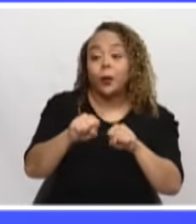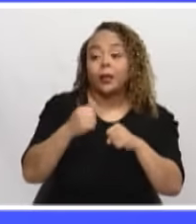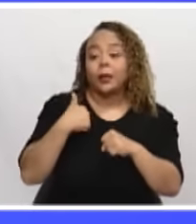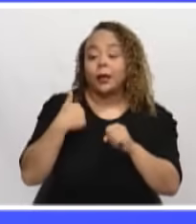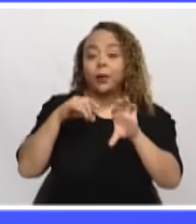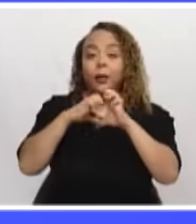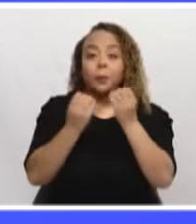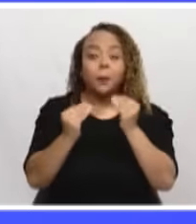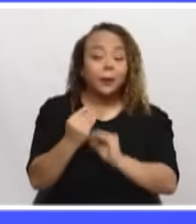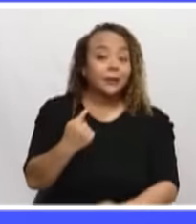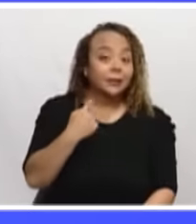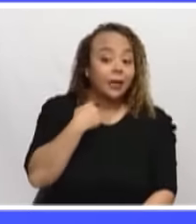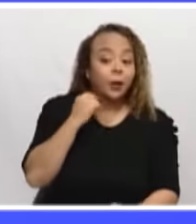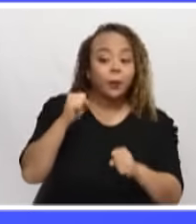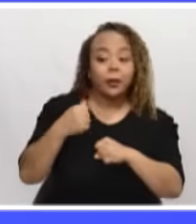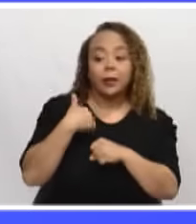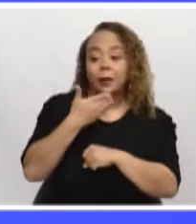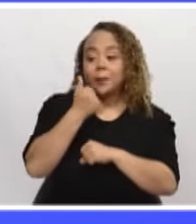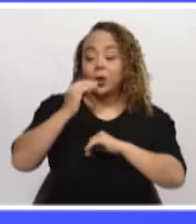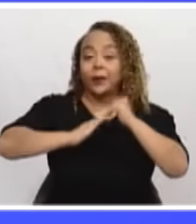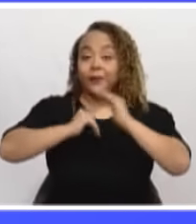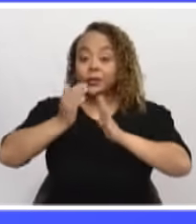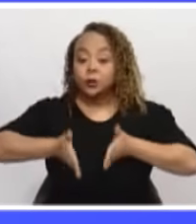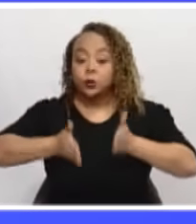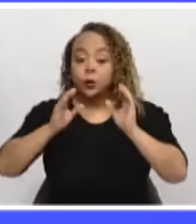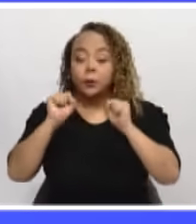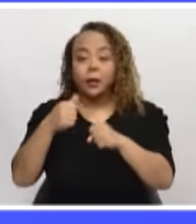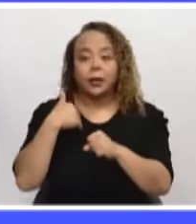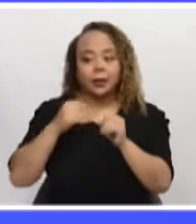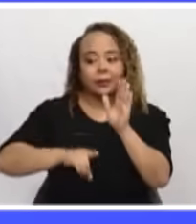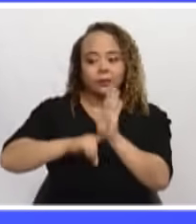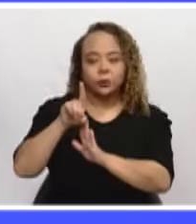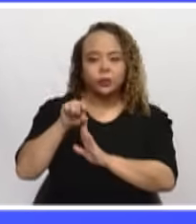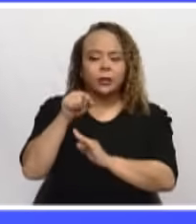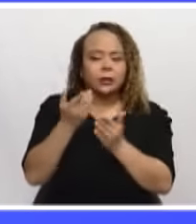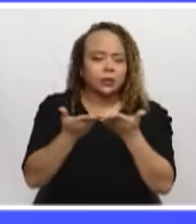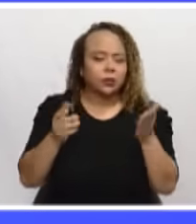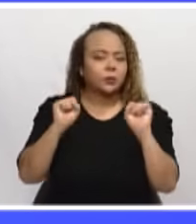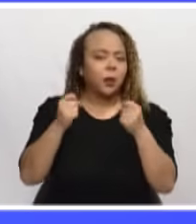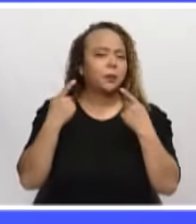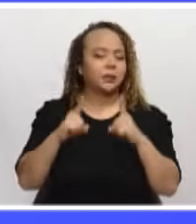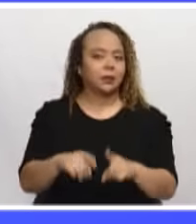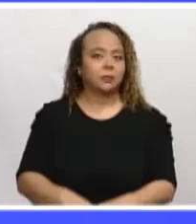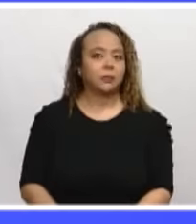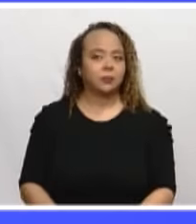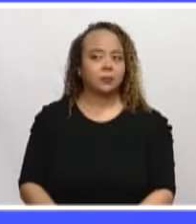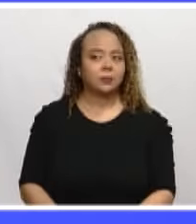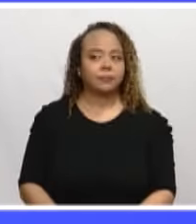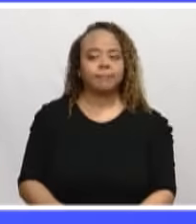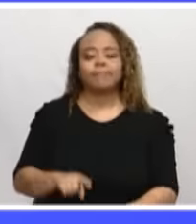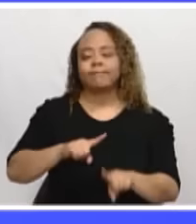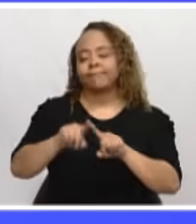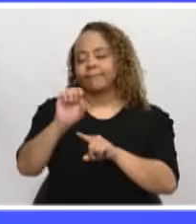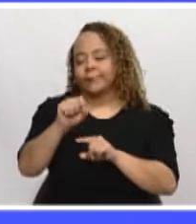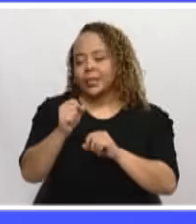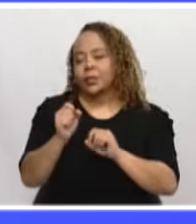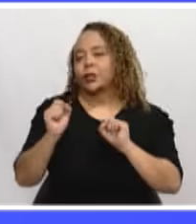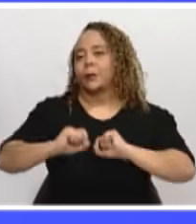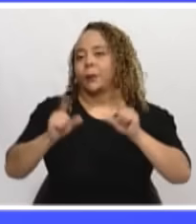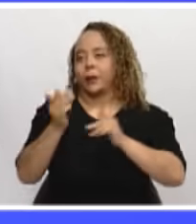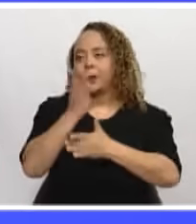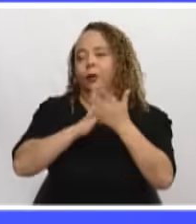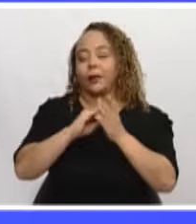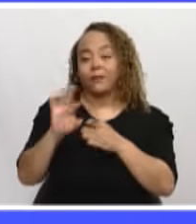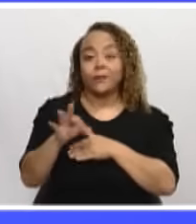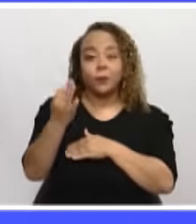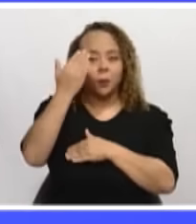planilla más cara puede tener la mejor infraestructura puede tener desarrollo son cosas que pueden pasar pero sí sorprende de una u otra forma